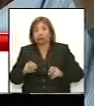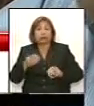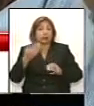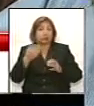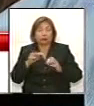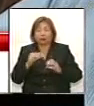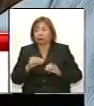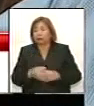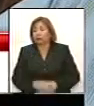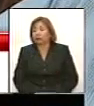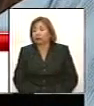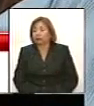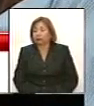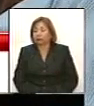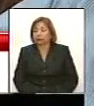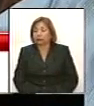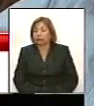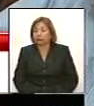sea en ese caso por